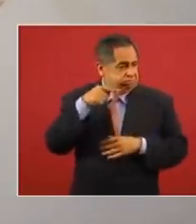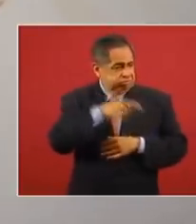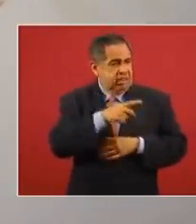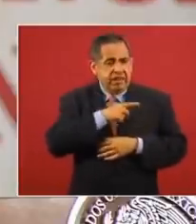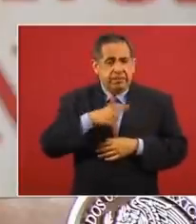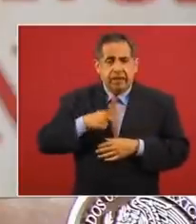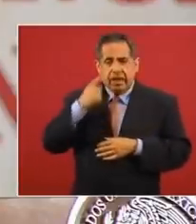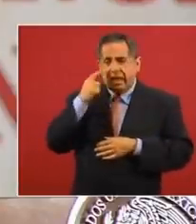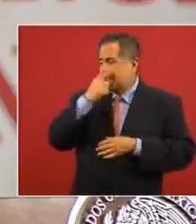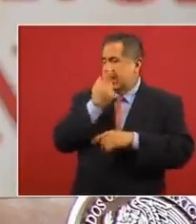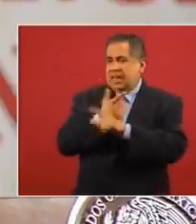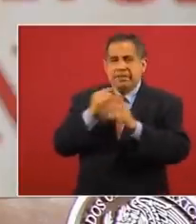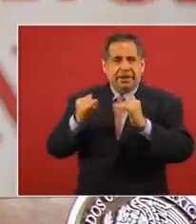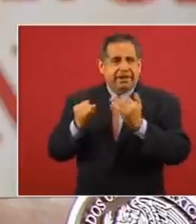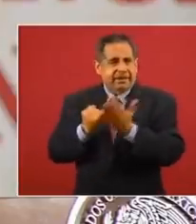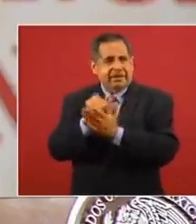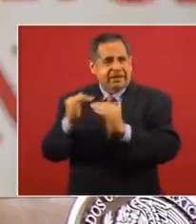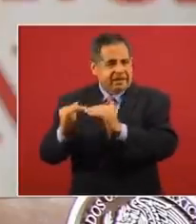democracia